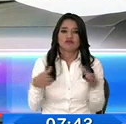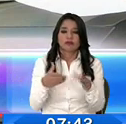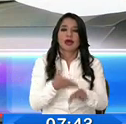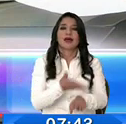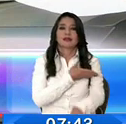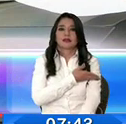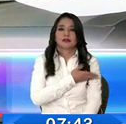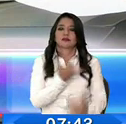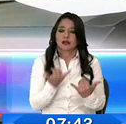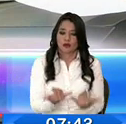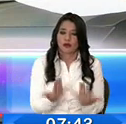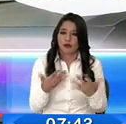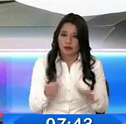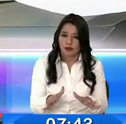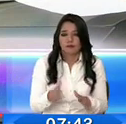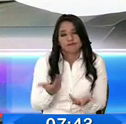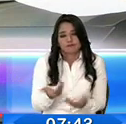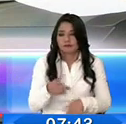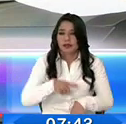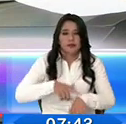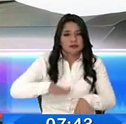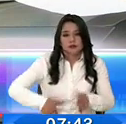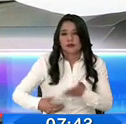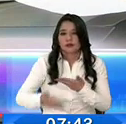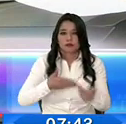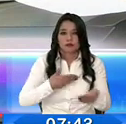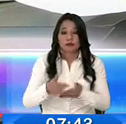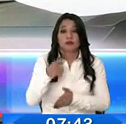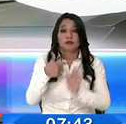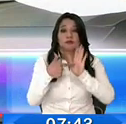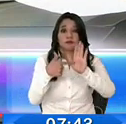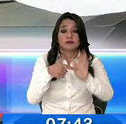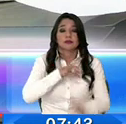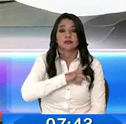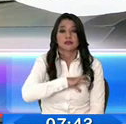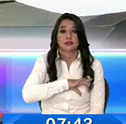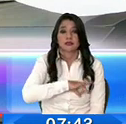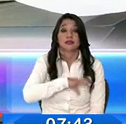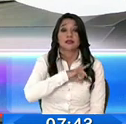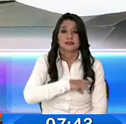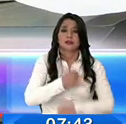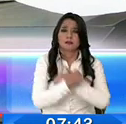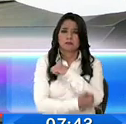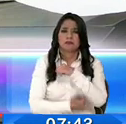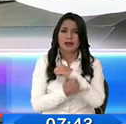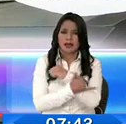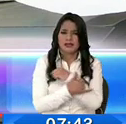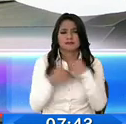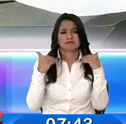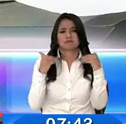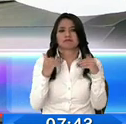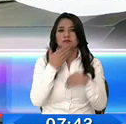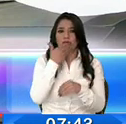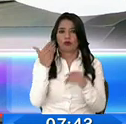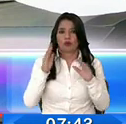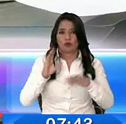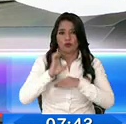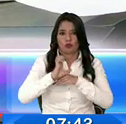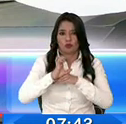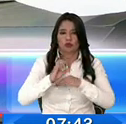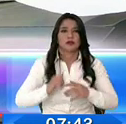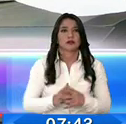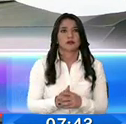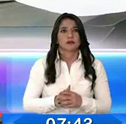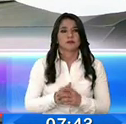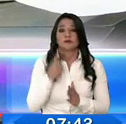antes y ahí nos dan los ejemplos de chile chile es un país más primario que el ecuador si